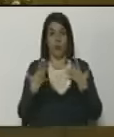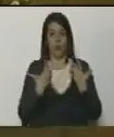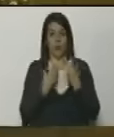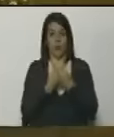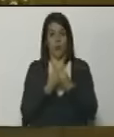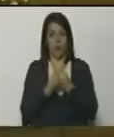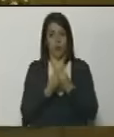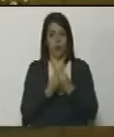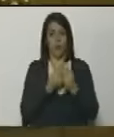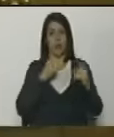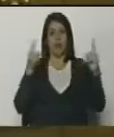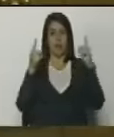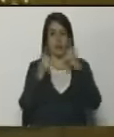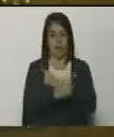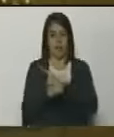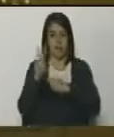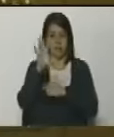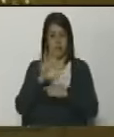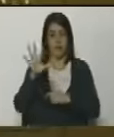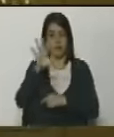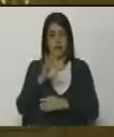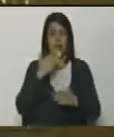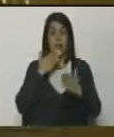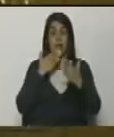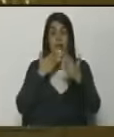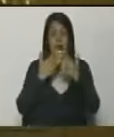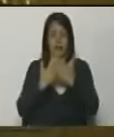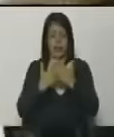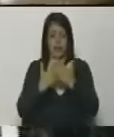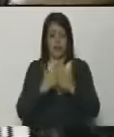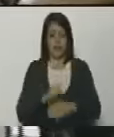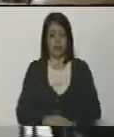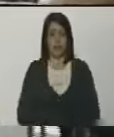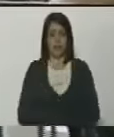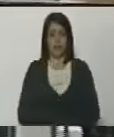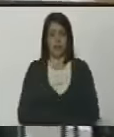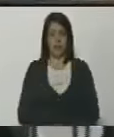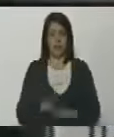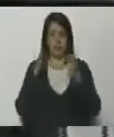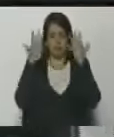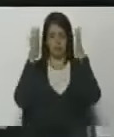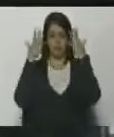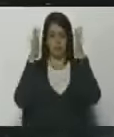juntos y juntas cambiemos a Venezuela. Muchísimas gracias.